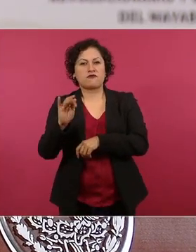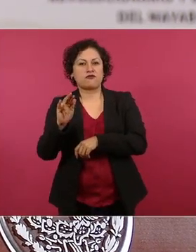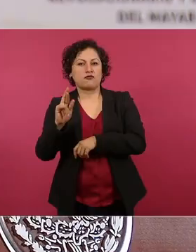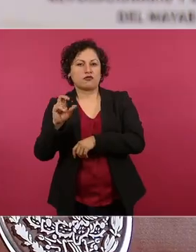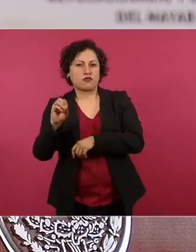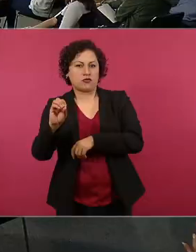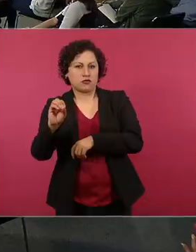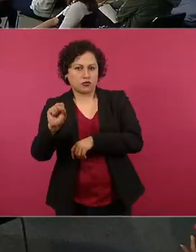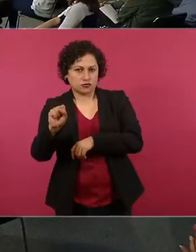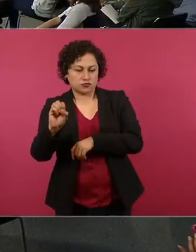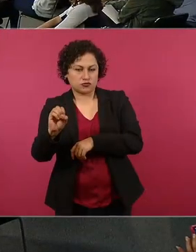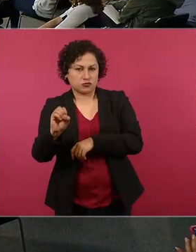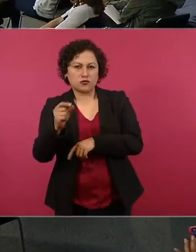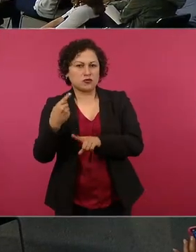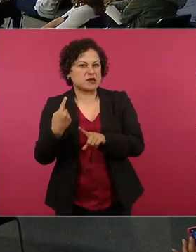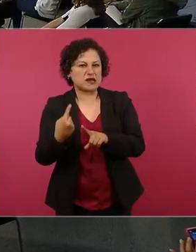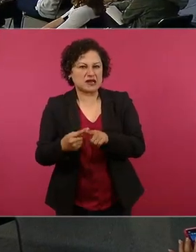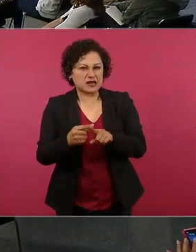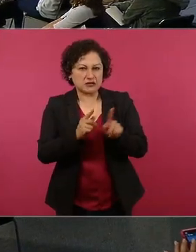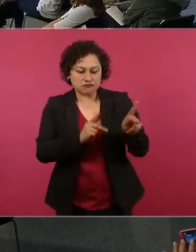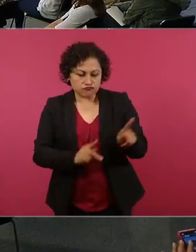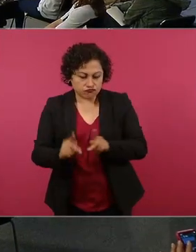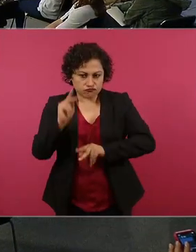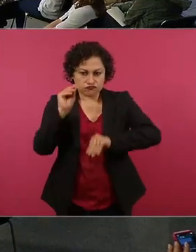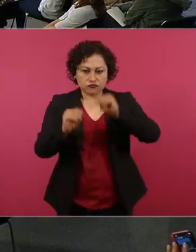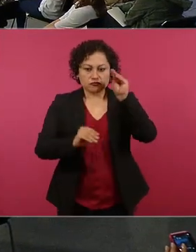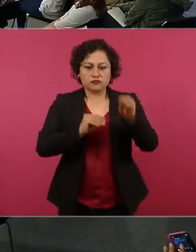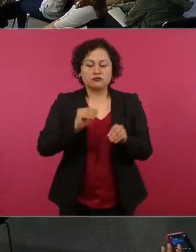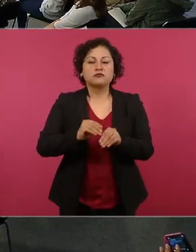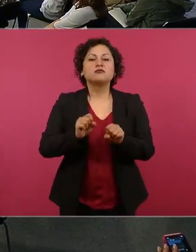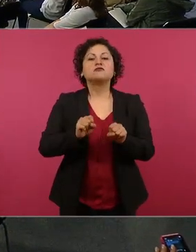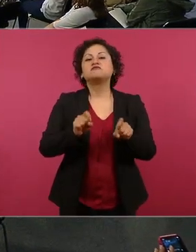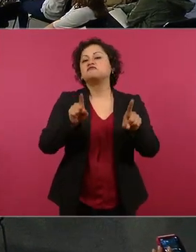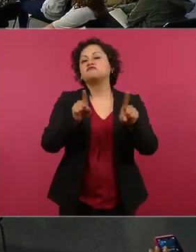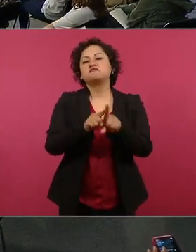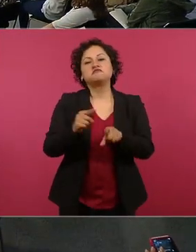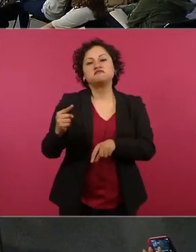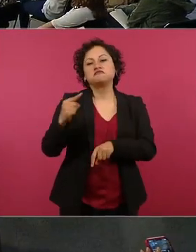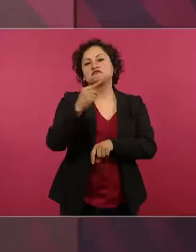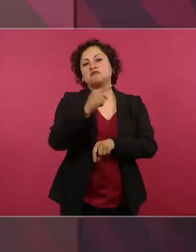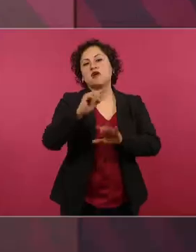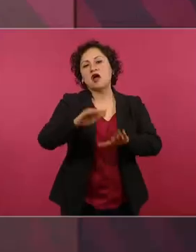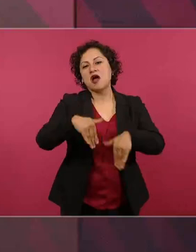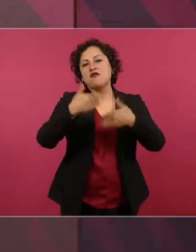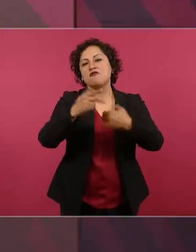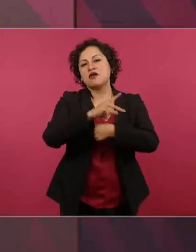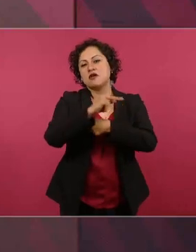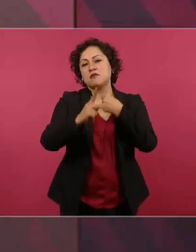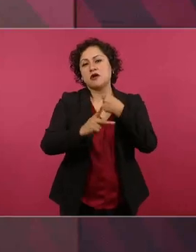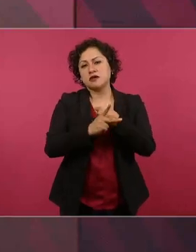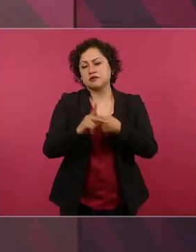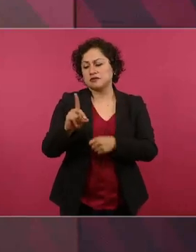Pues los de las agencias del extranjero, la DEA.